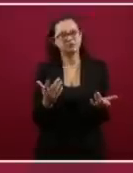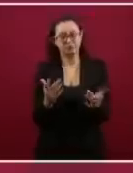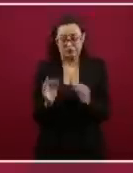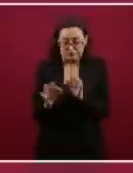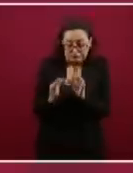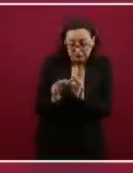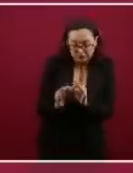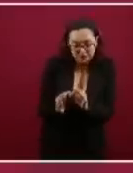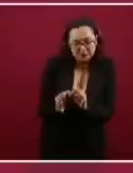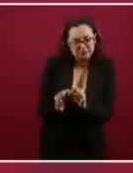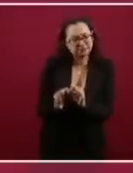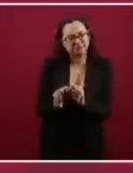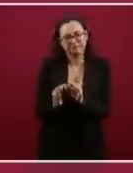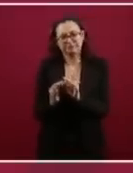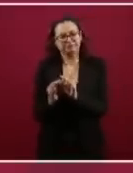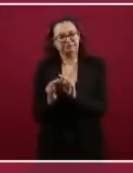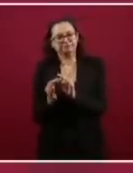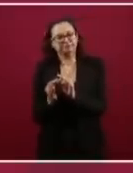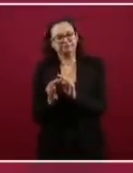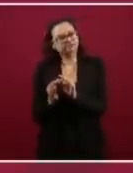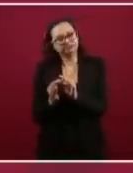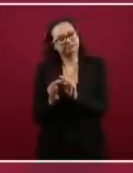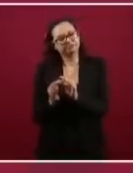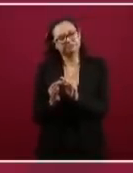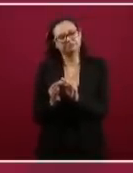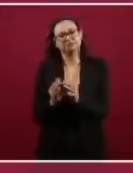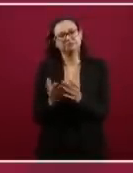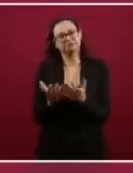exacto, sino lo